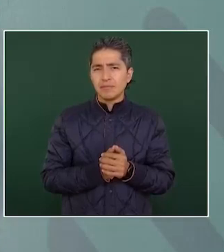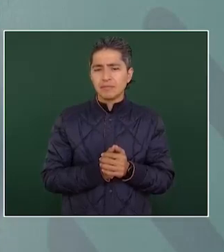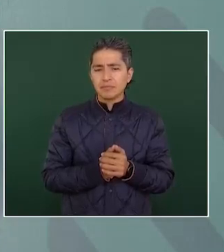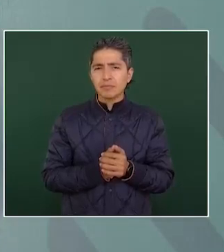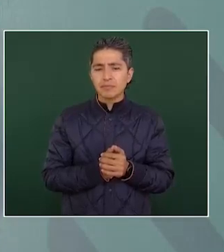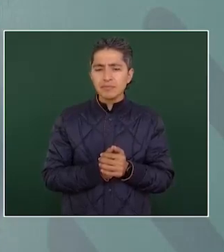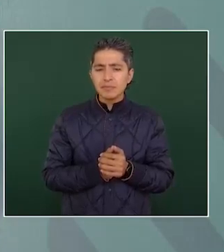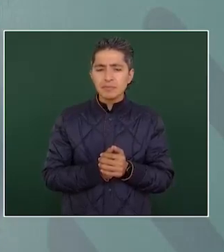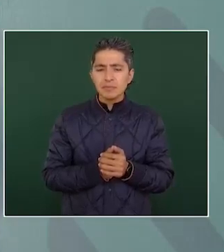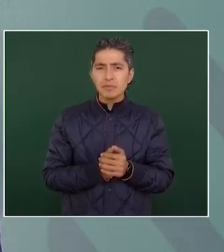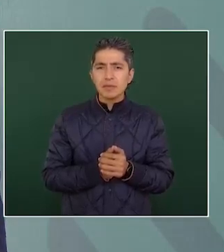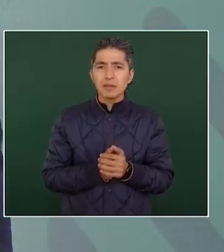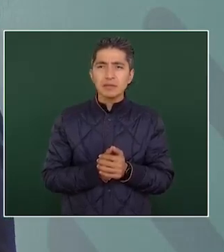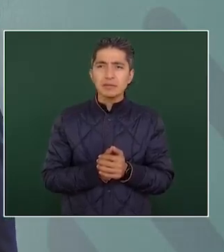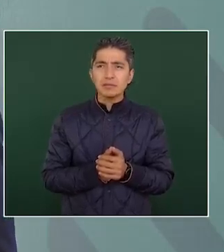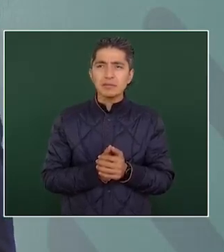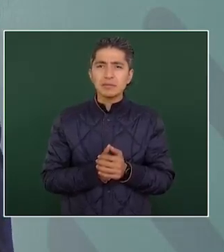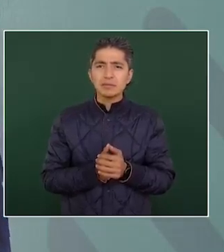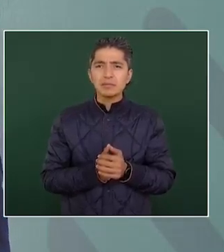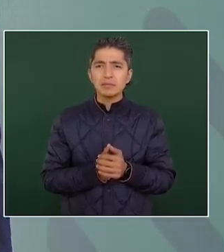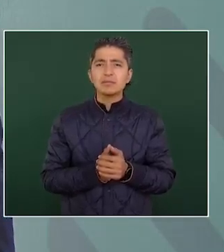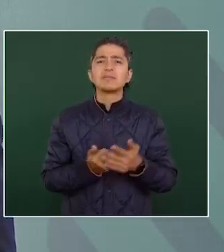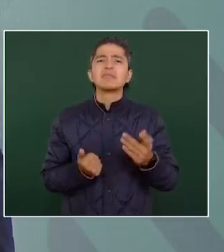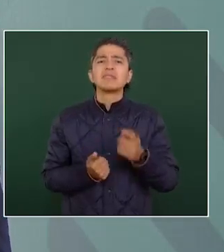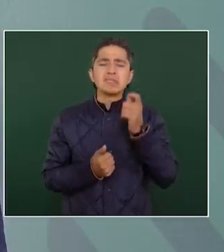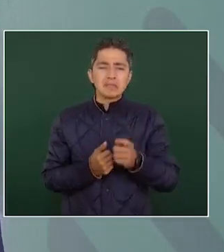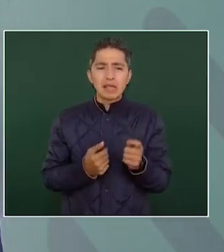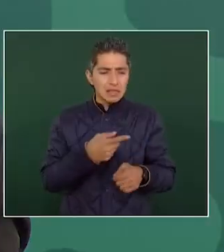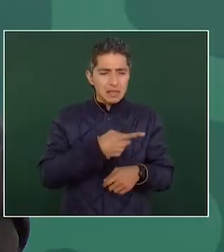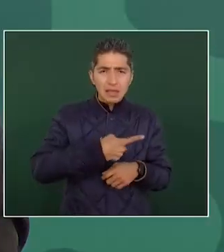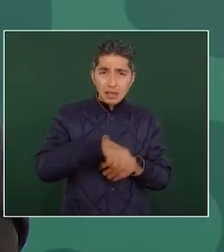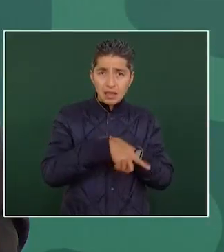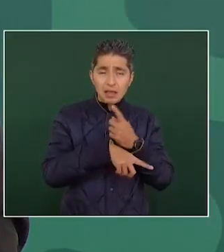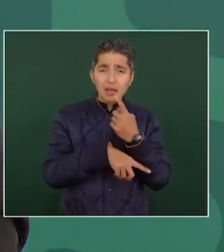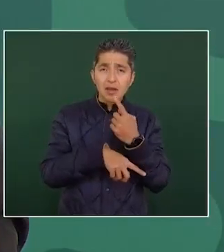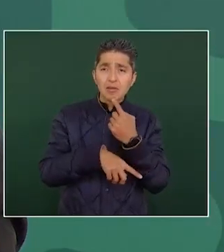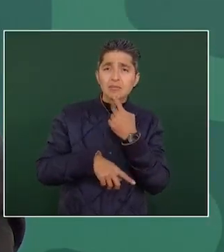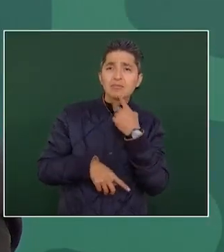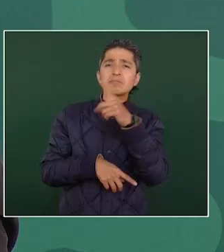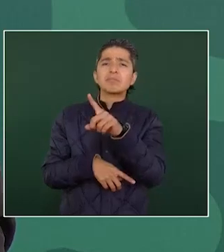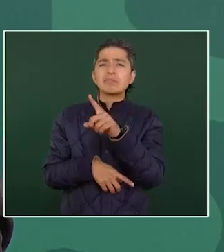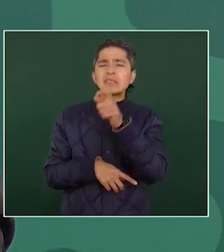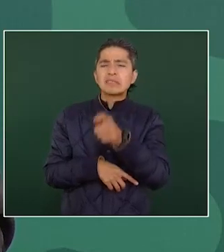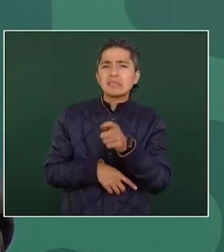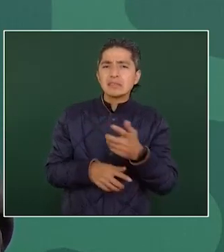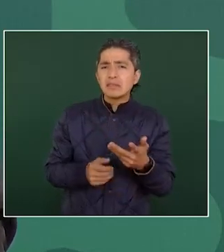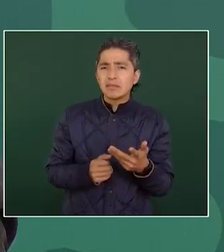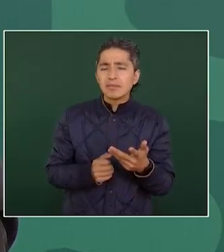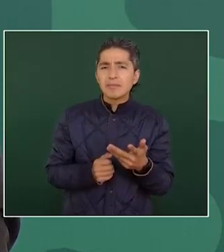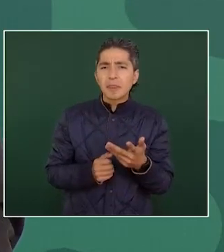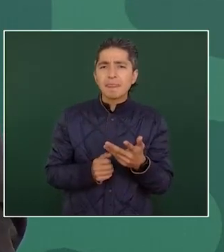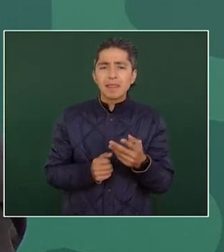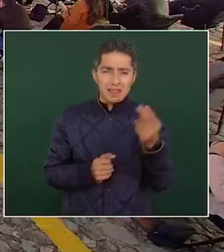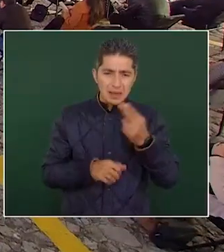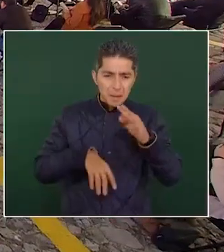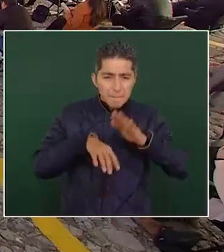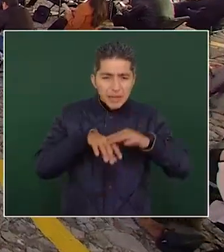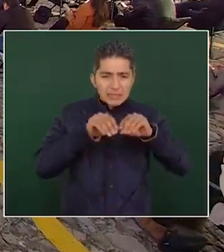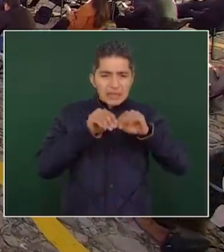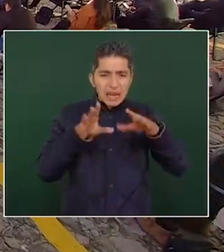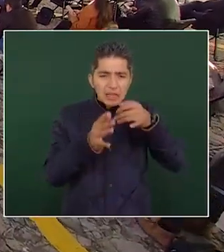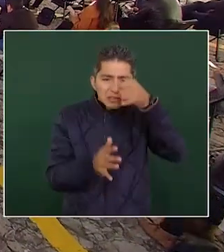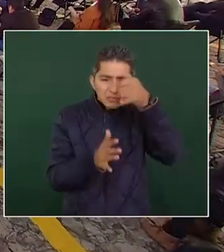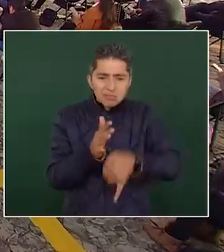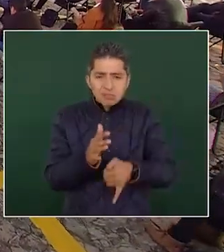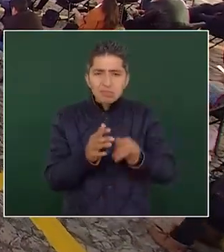lo que se está demandando es que se aclare